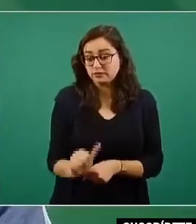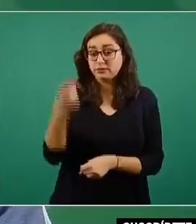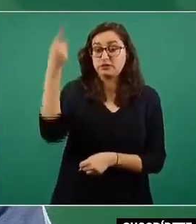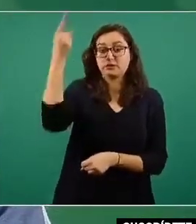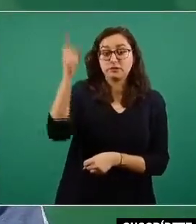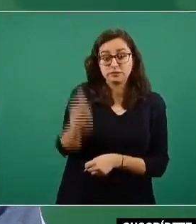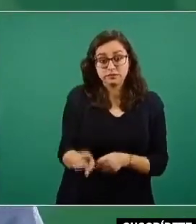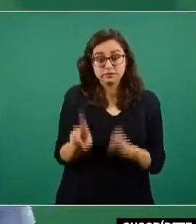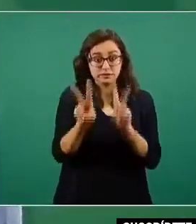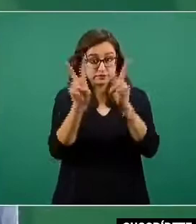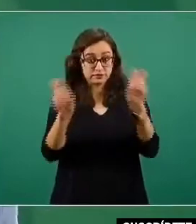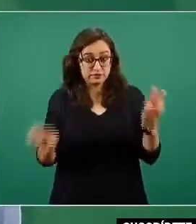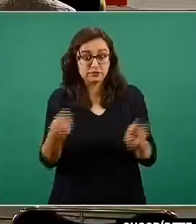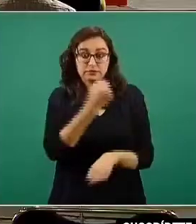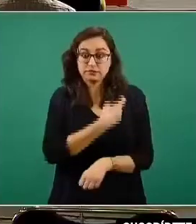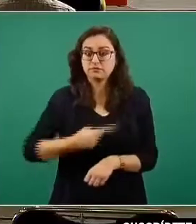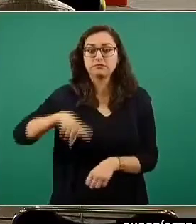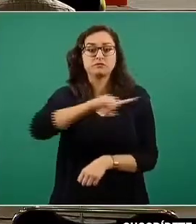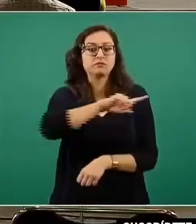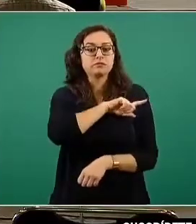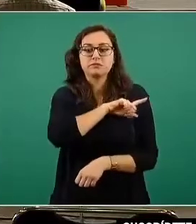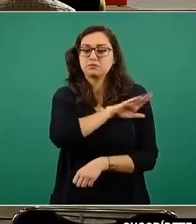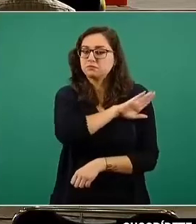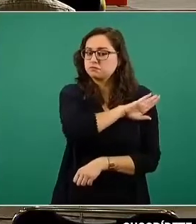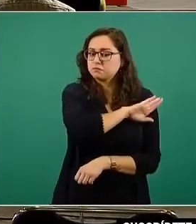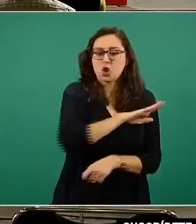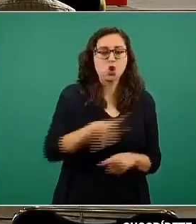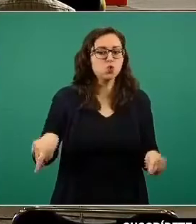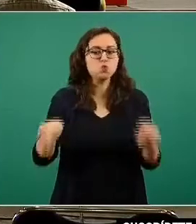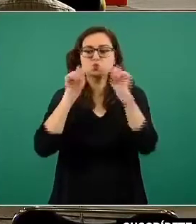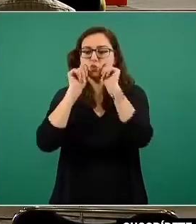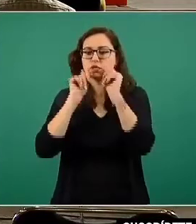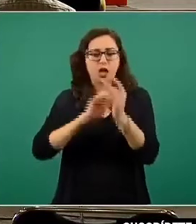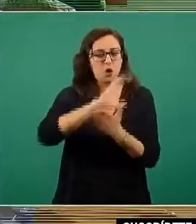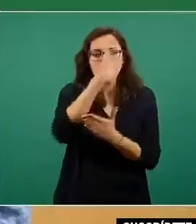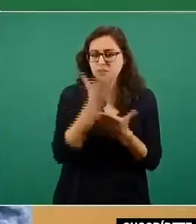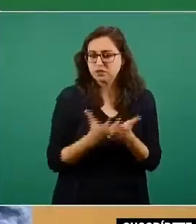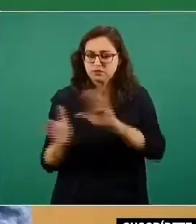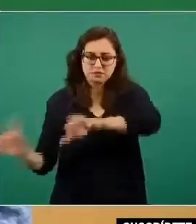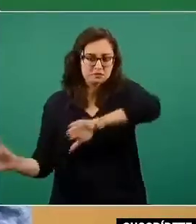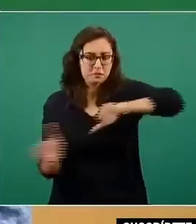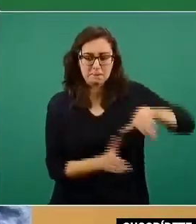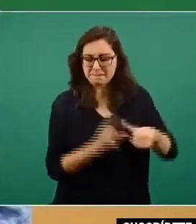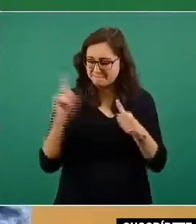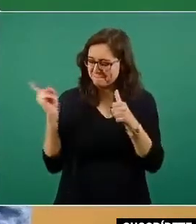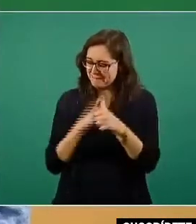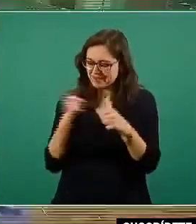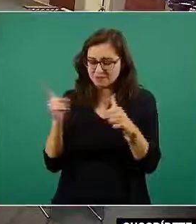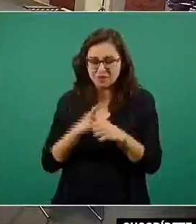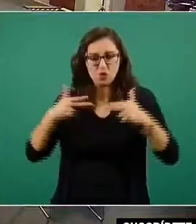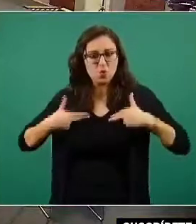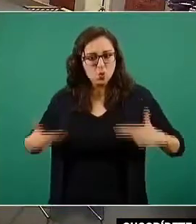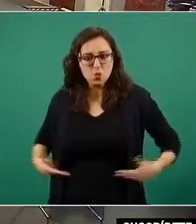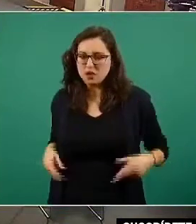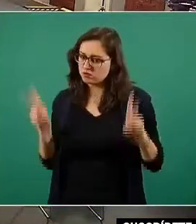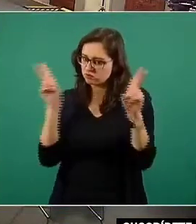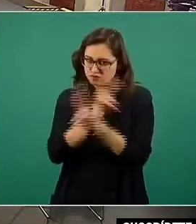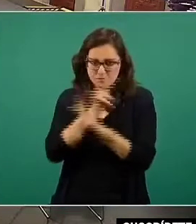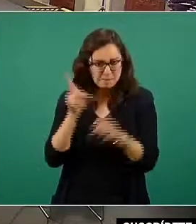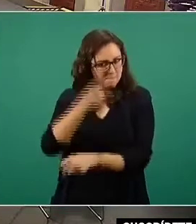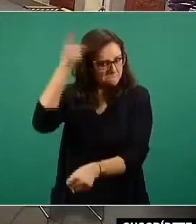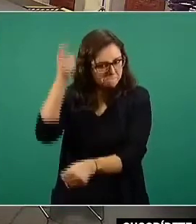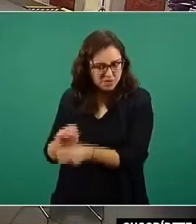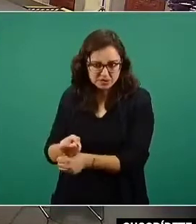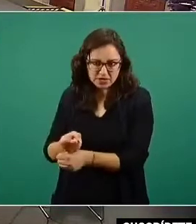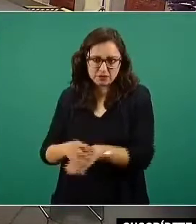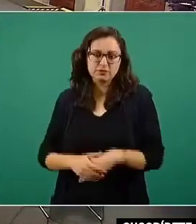salubridad general, que prioriza el uso o la fabricación de oxígeno medicinal. Perfecto. Y ante esta